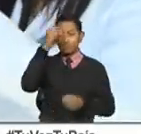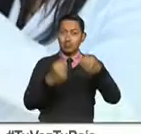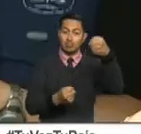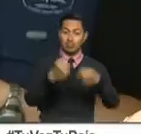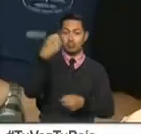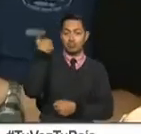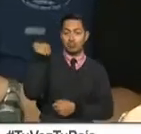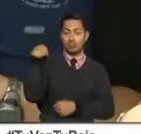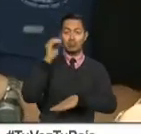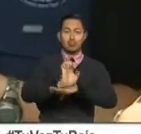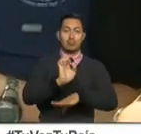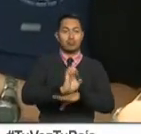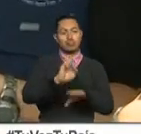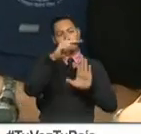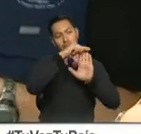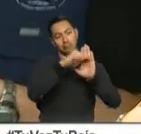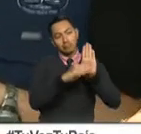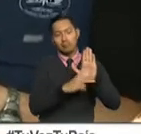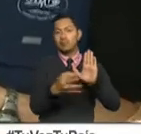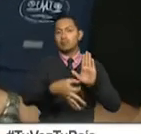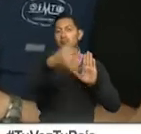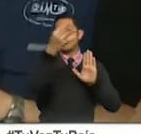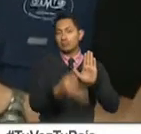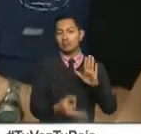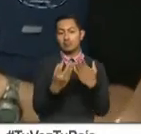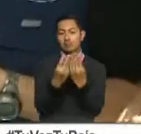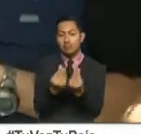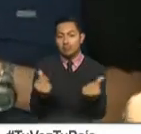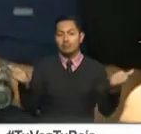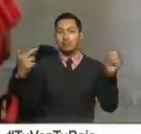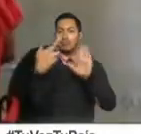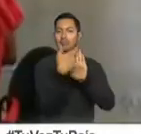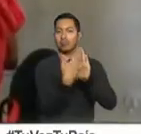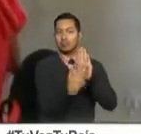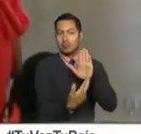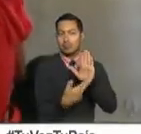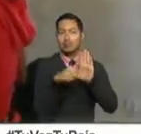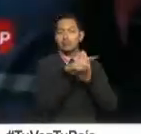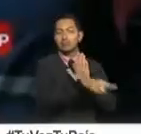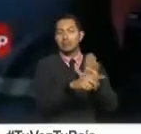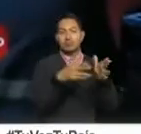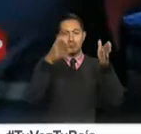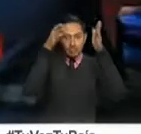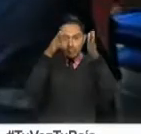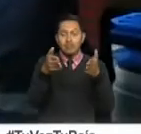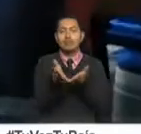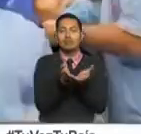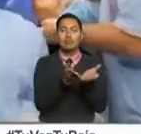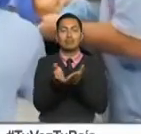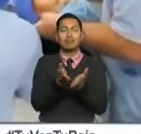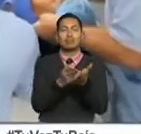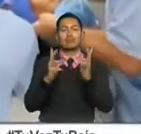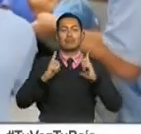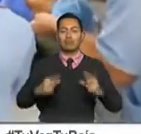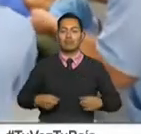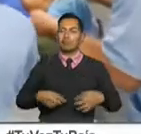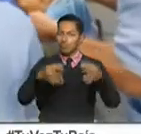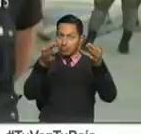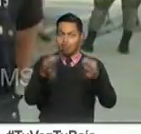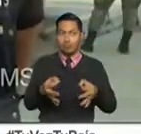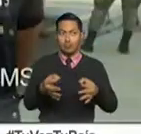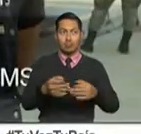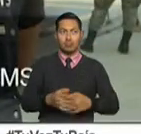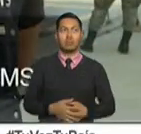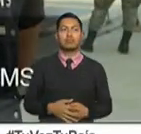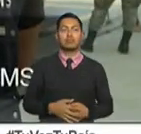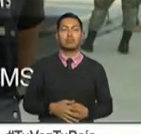cuenta Ecuador cumplan con los altos estándares de calidad requeridos para garantizar un servicio de atención integral de salud. El modelo